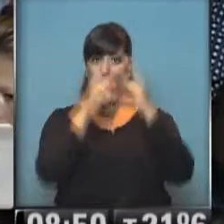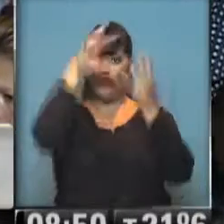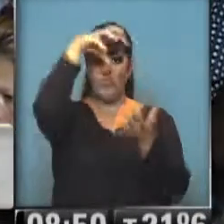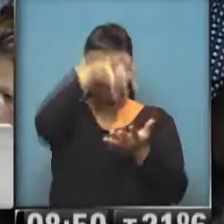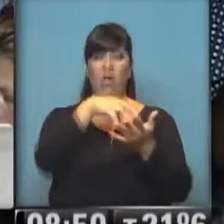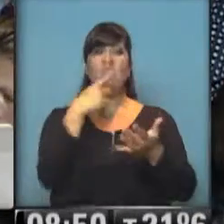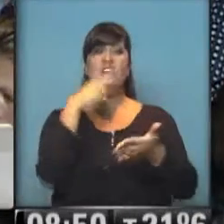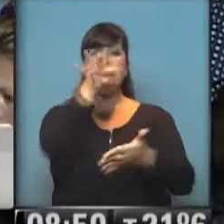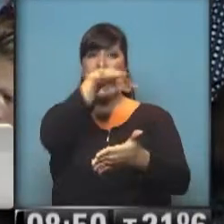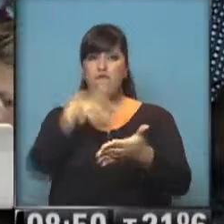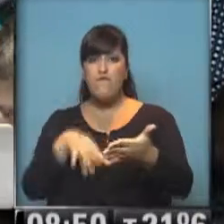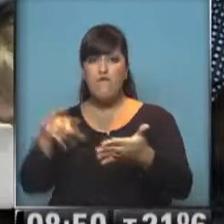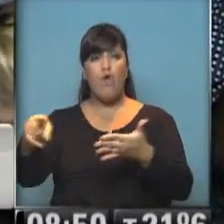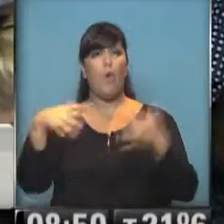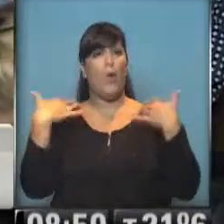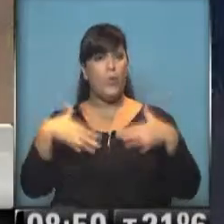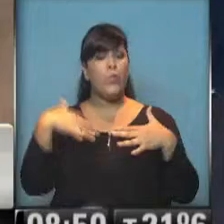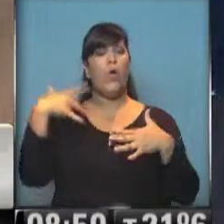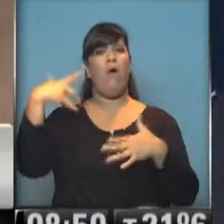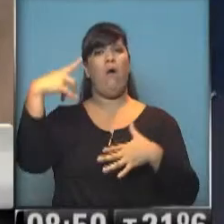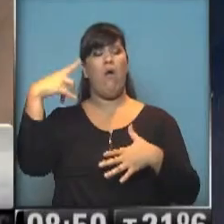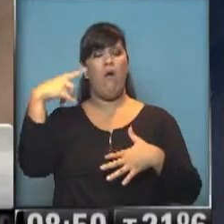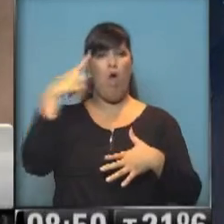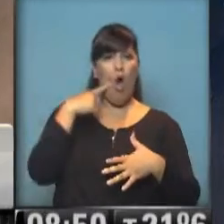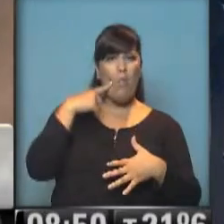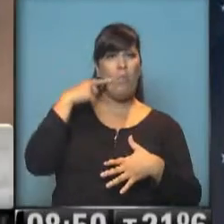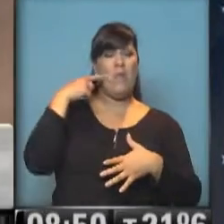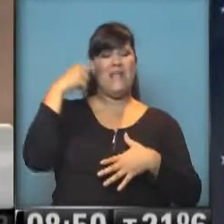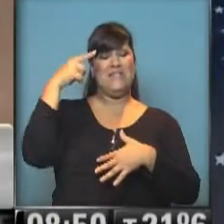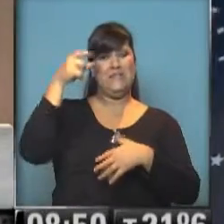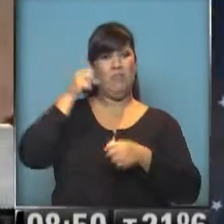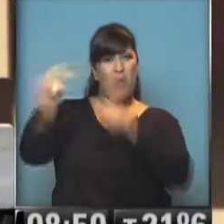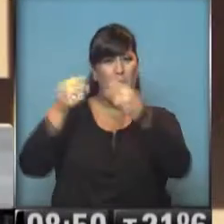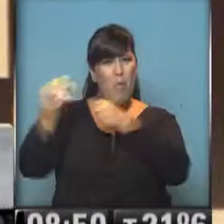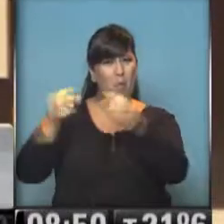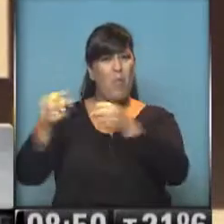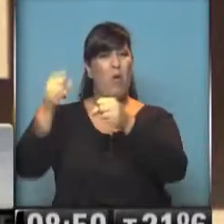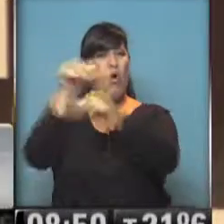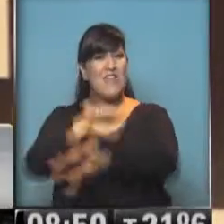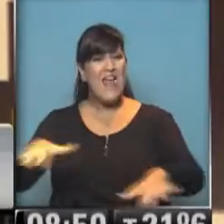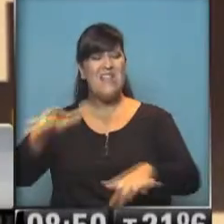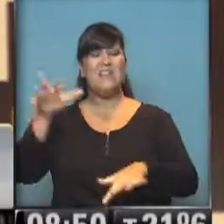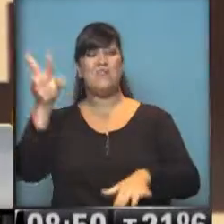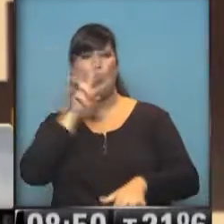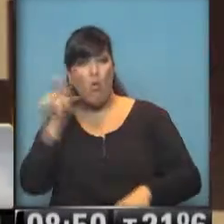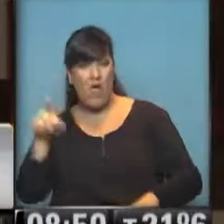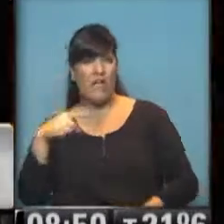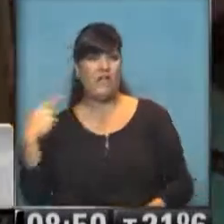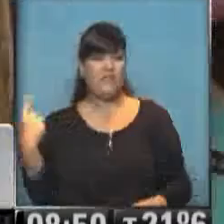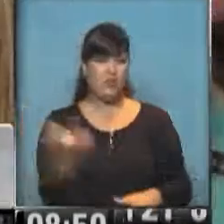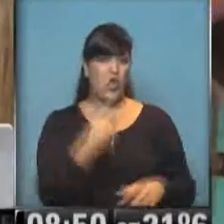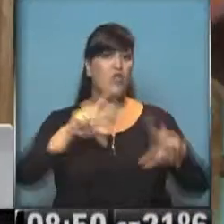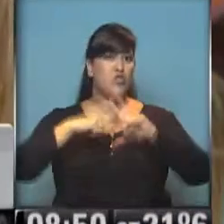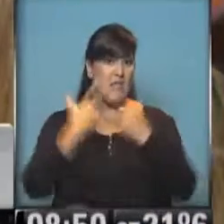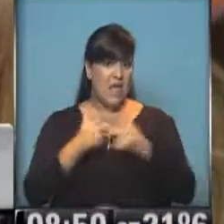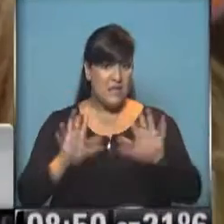el impacto directo que tiene la violencia en las mujeres niñas niños en las víctimas colaterales y en toda la sociedad como